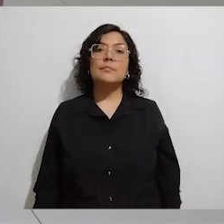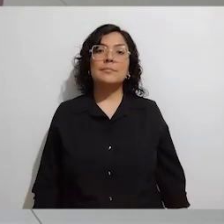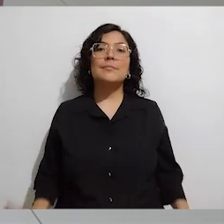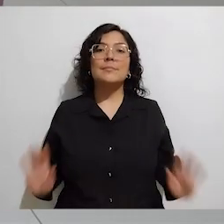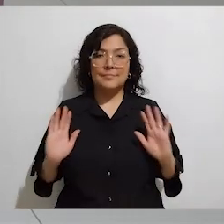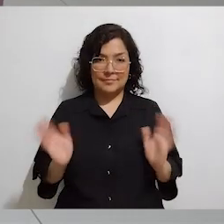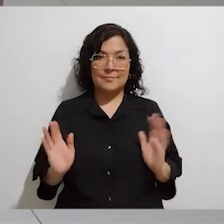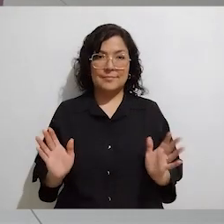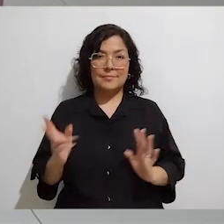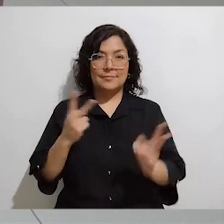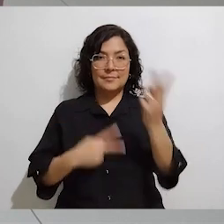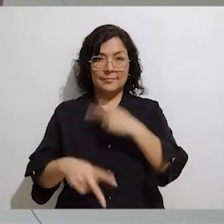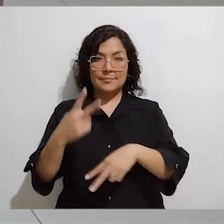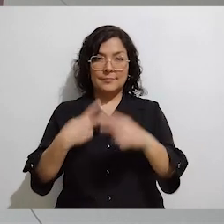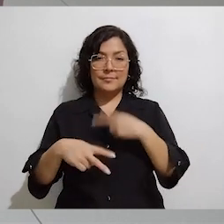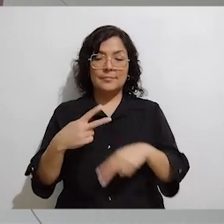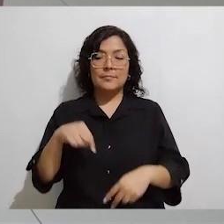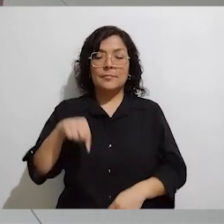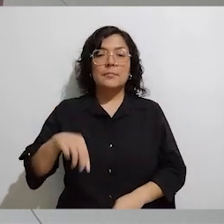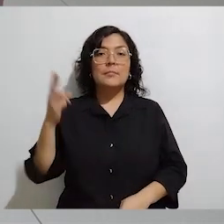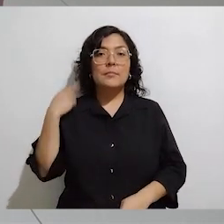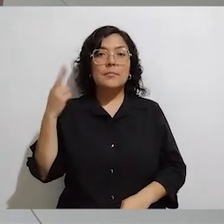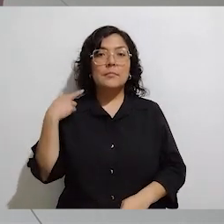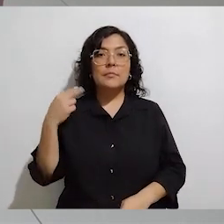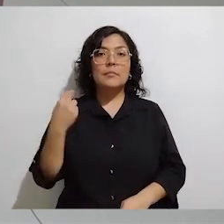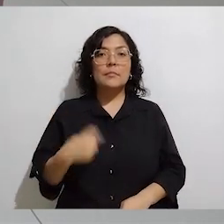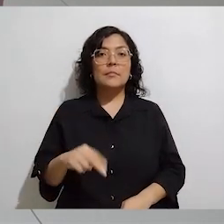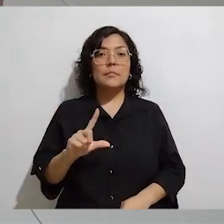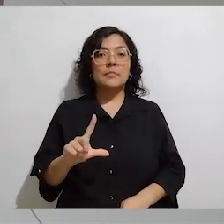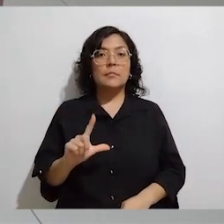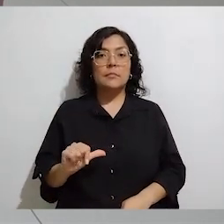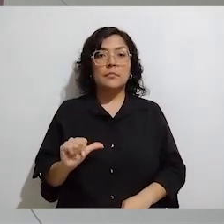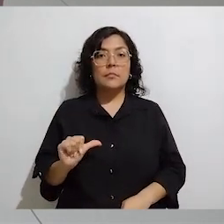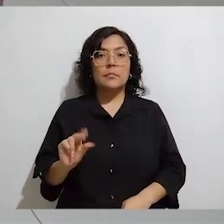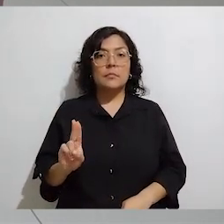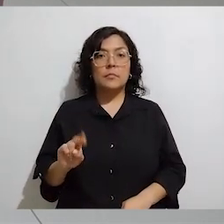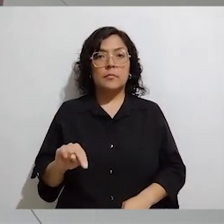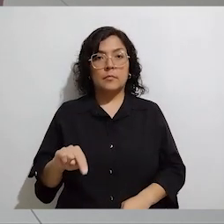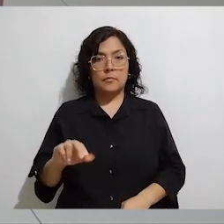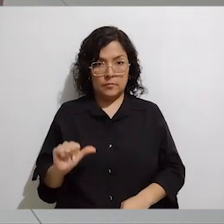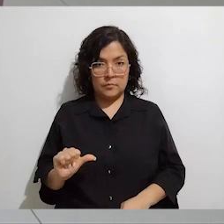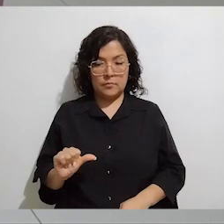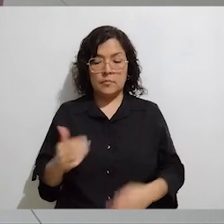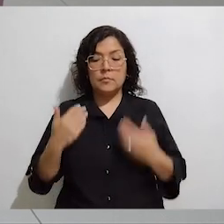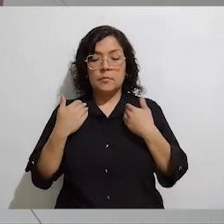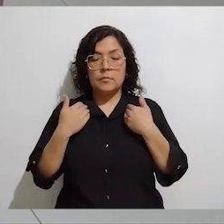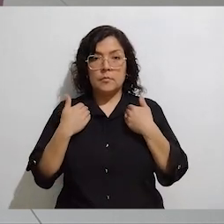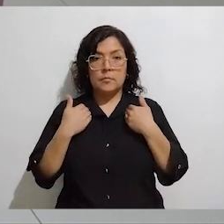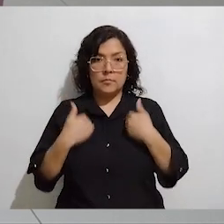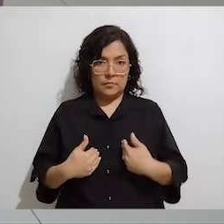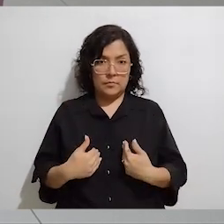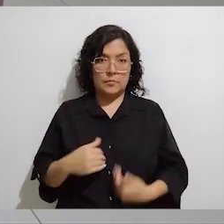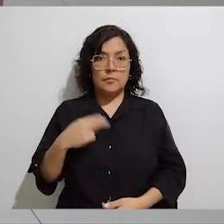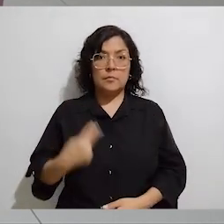Pues ya estamos aquí de vuelta en su programa La Urna, programa del Instituto Electoral de Coahuila. Su amigo consejero Juan Carlos Cinero Ruiz.